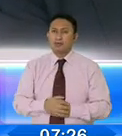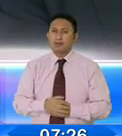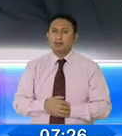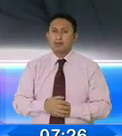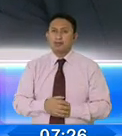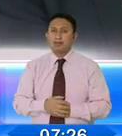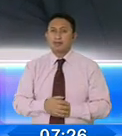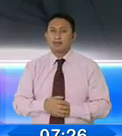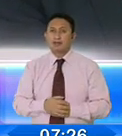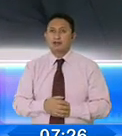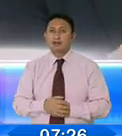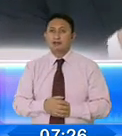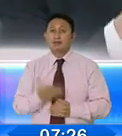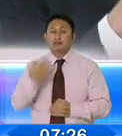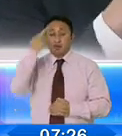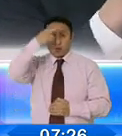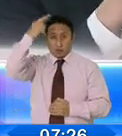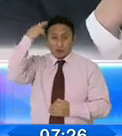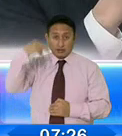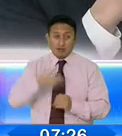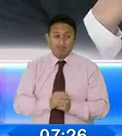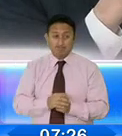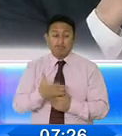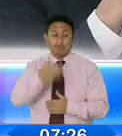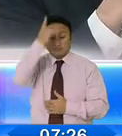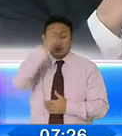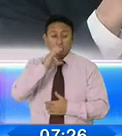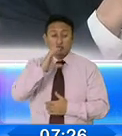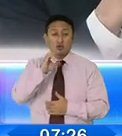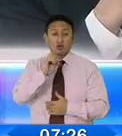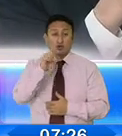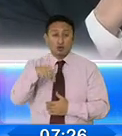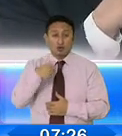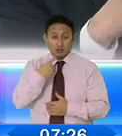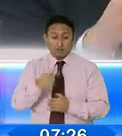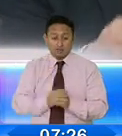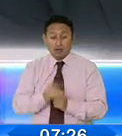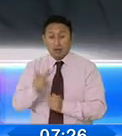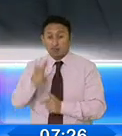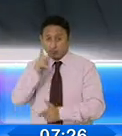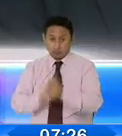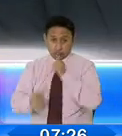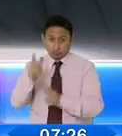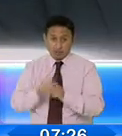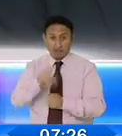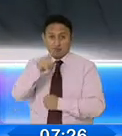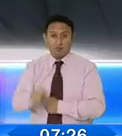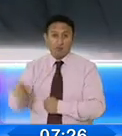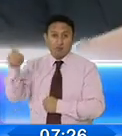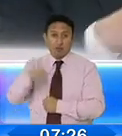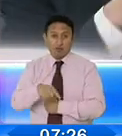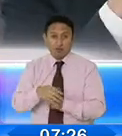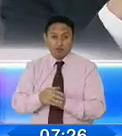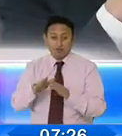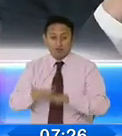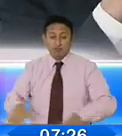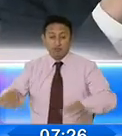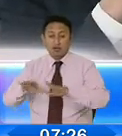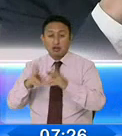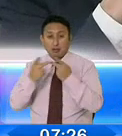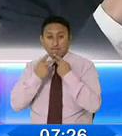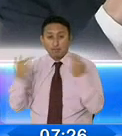prohíbe, Roberto, de acuerdo a la resolución del COE Metropolitano, se prohíbe el consumo de bebidas alcohólicas en los bienes de uso